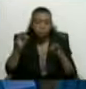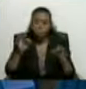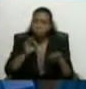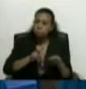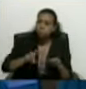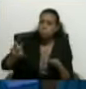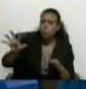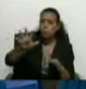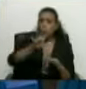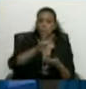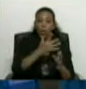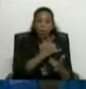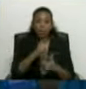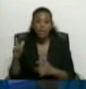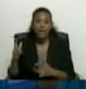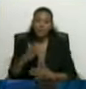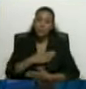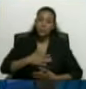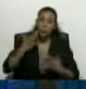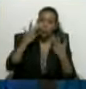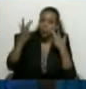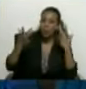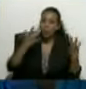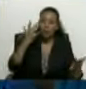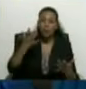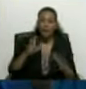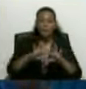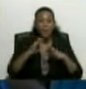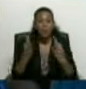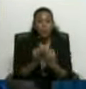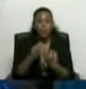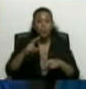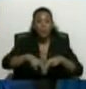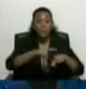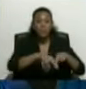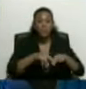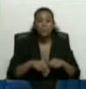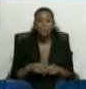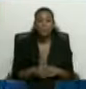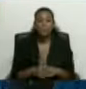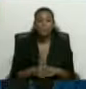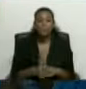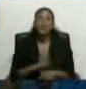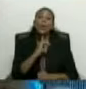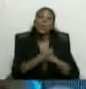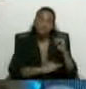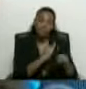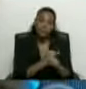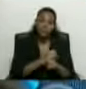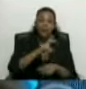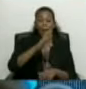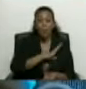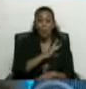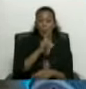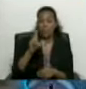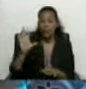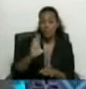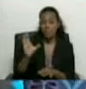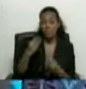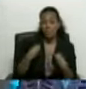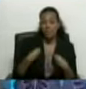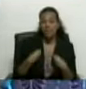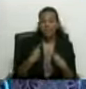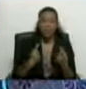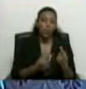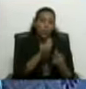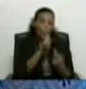infinitas opciones de entretenimiento para todos los asistentes, tanto nacionales como internacionales,